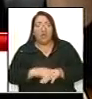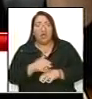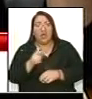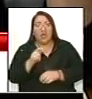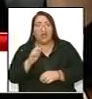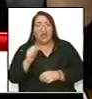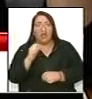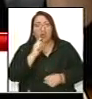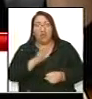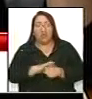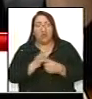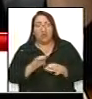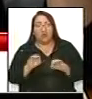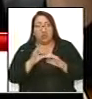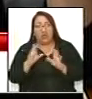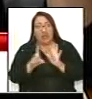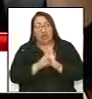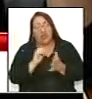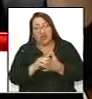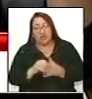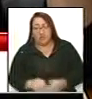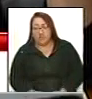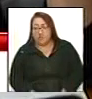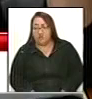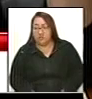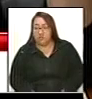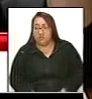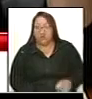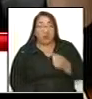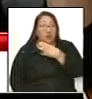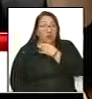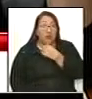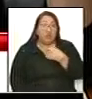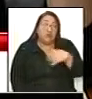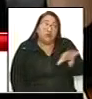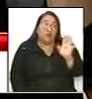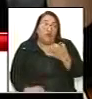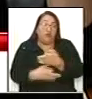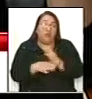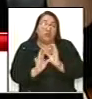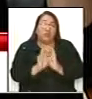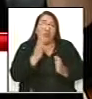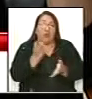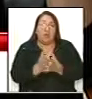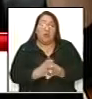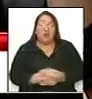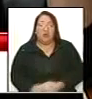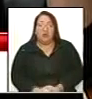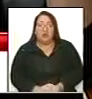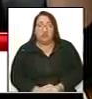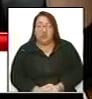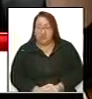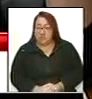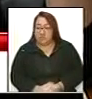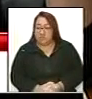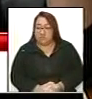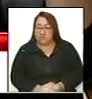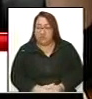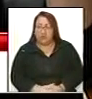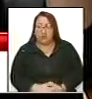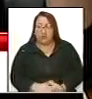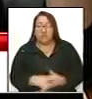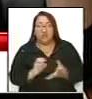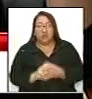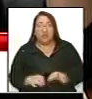la medida que cumpla con los requisitos que la ley establece. O sea, al que no le guste una sociedad, que forme la suya, ¿no? Y claro, es más eficiente en el